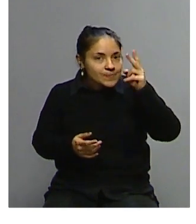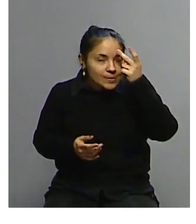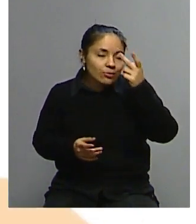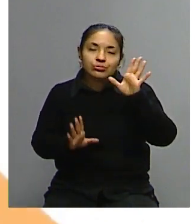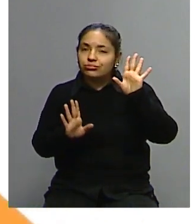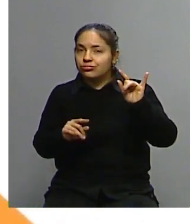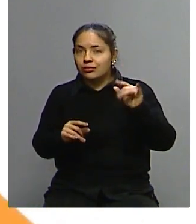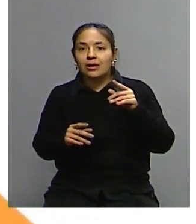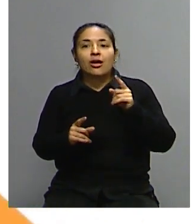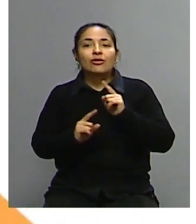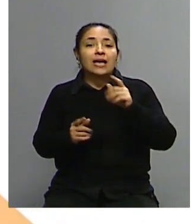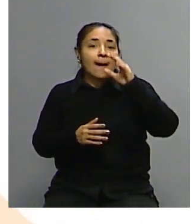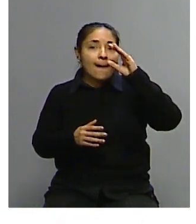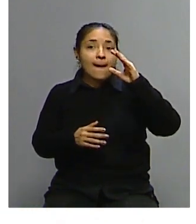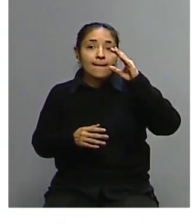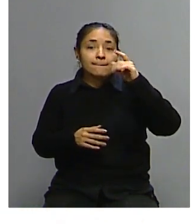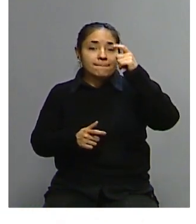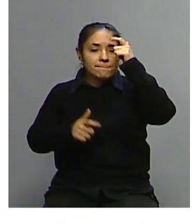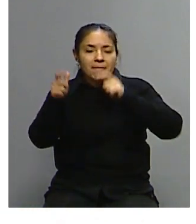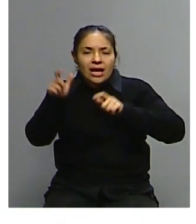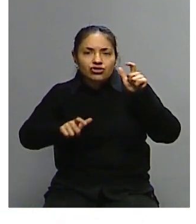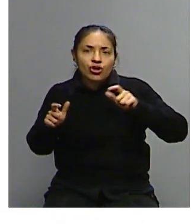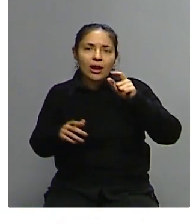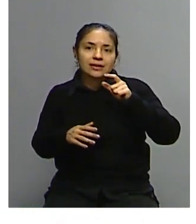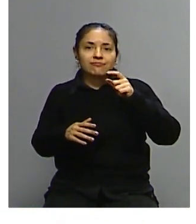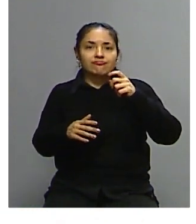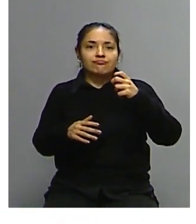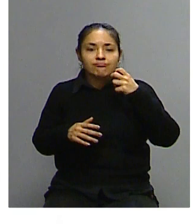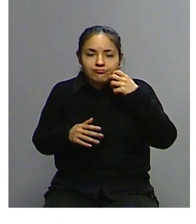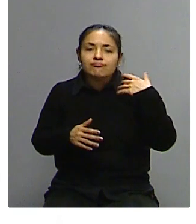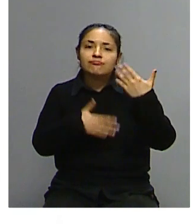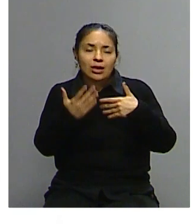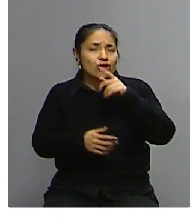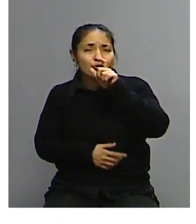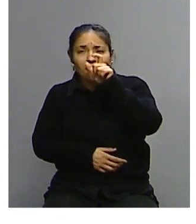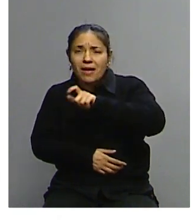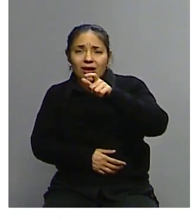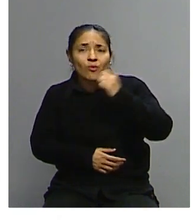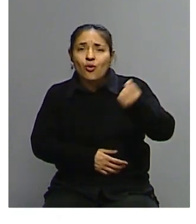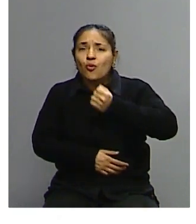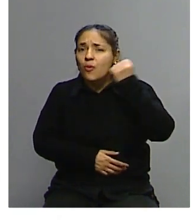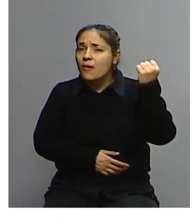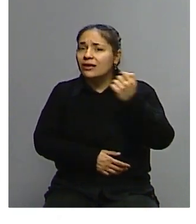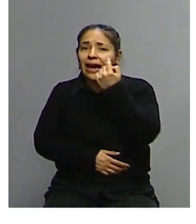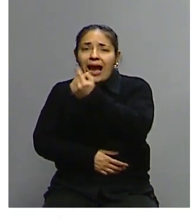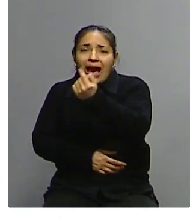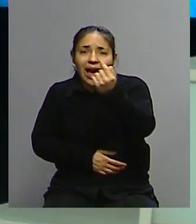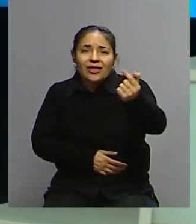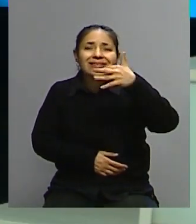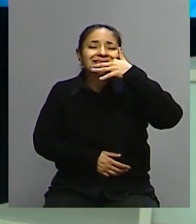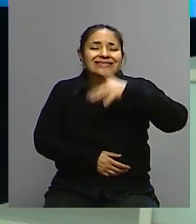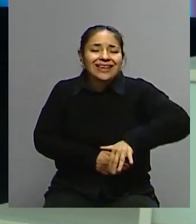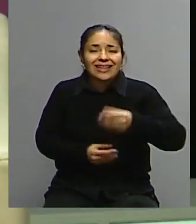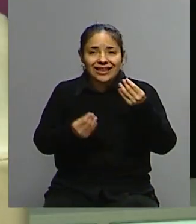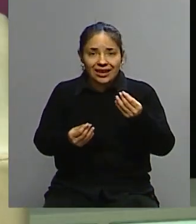podemos aceptar que somos personas envejecientes. Me parece que eso es lo más importante como individuos, que lo tengamos en cuenta, y eso